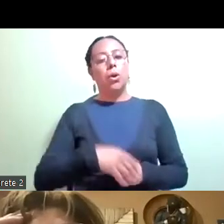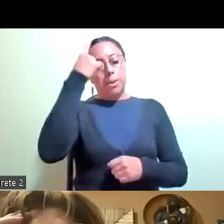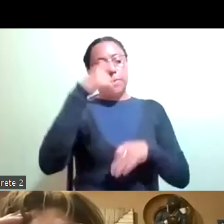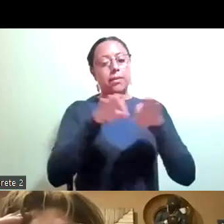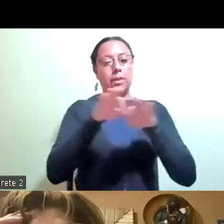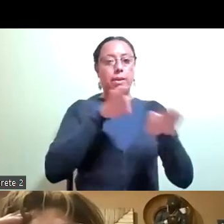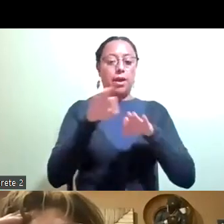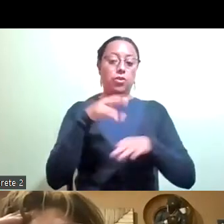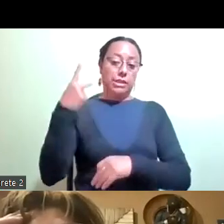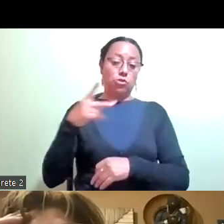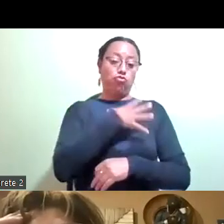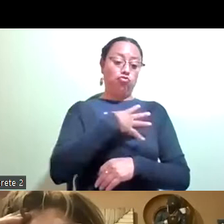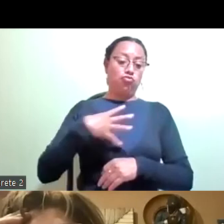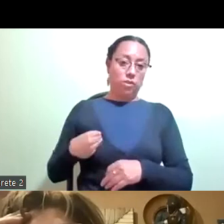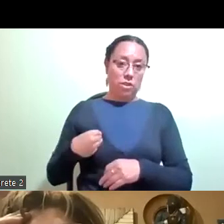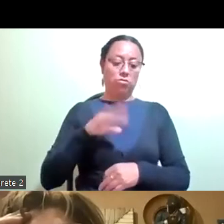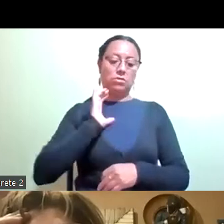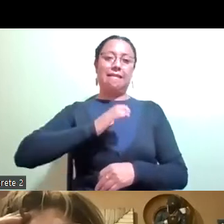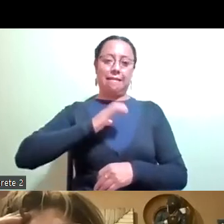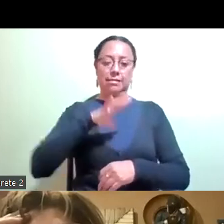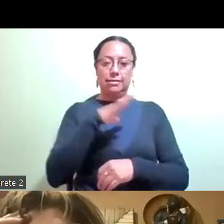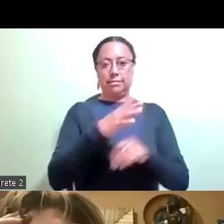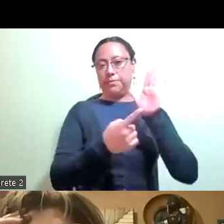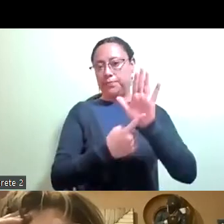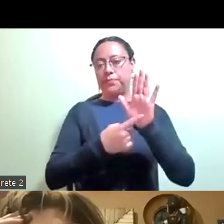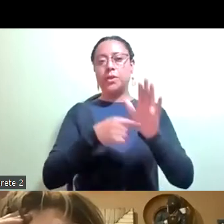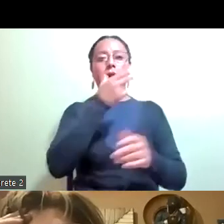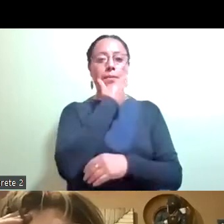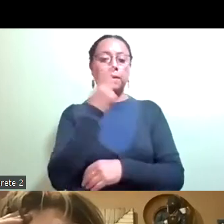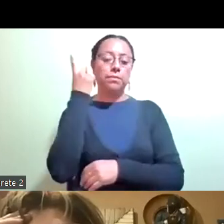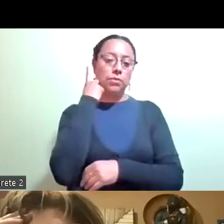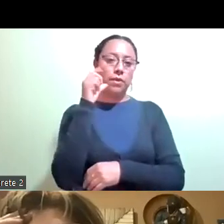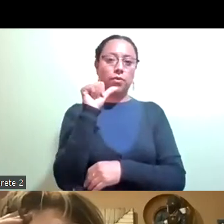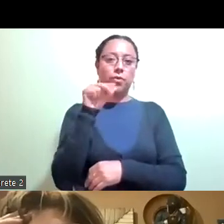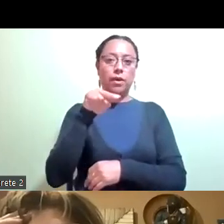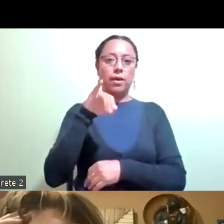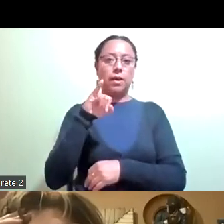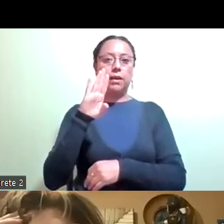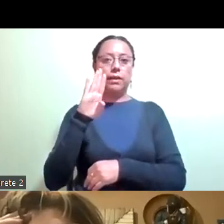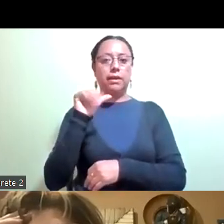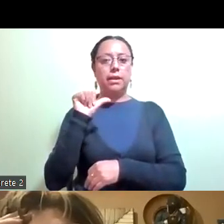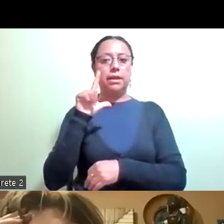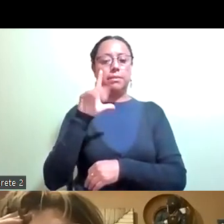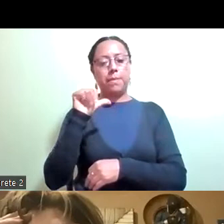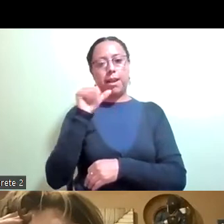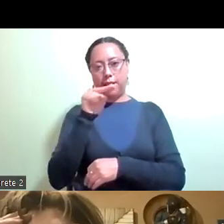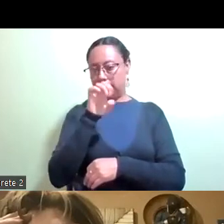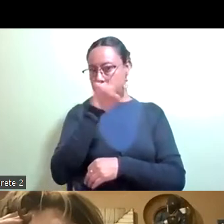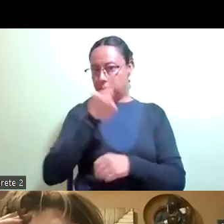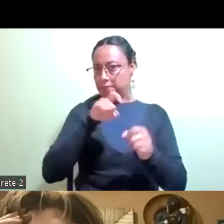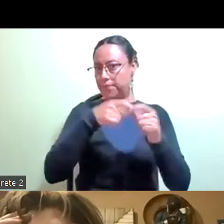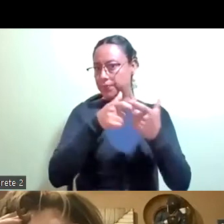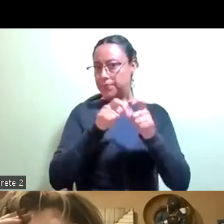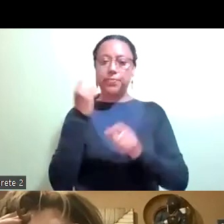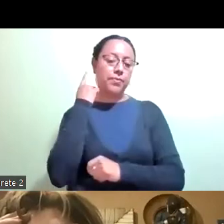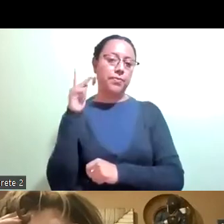el diputado Aníbal Cáñez Morales, integrante del Grupo Parlamentario del Partido Acción Nacional. ¿Alguna diputada o diputado desea hacer uso de